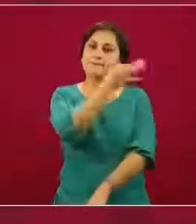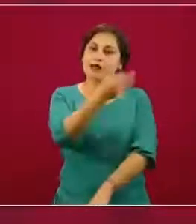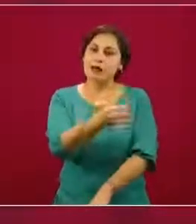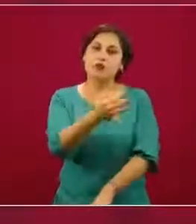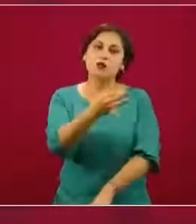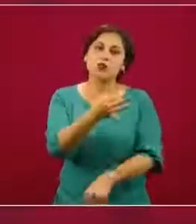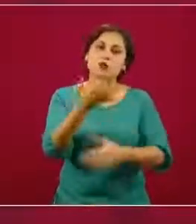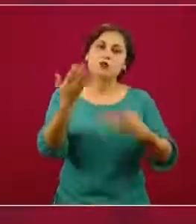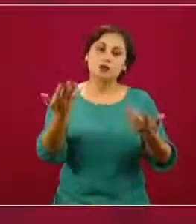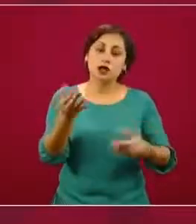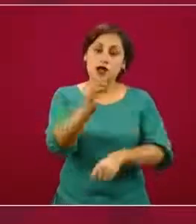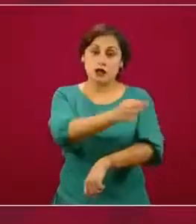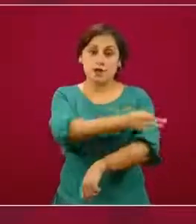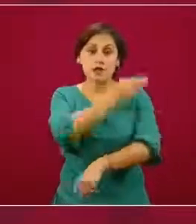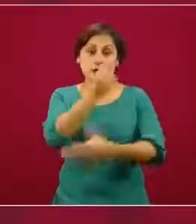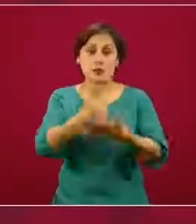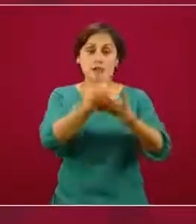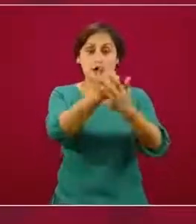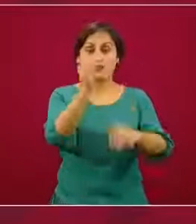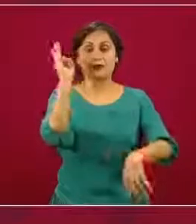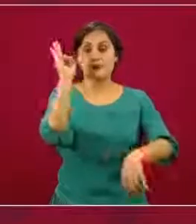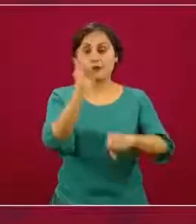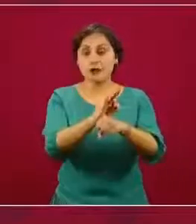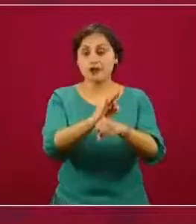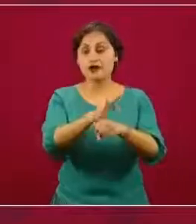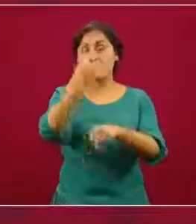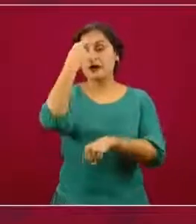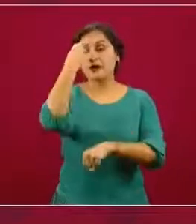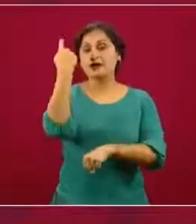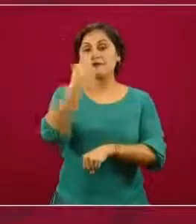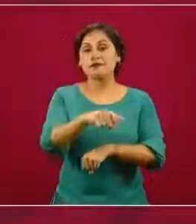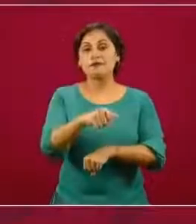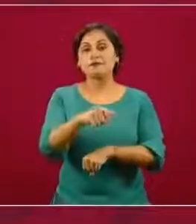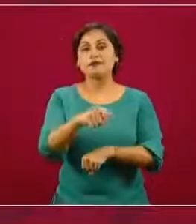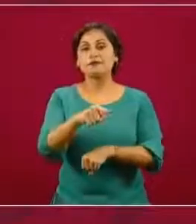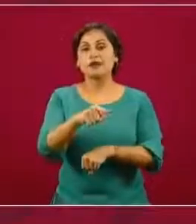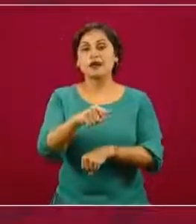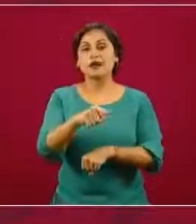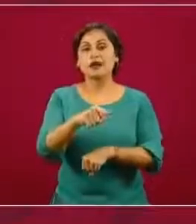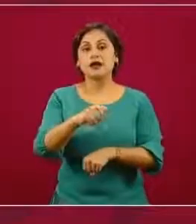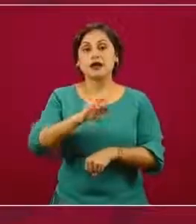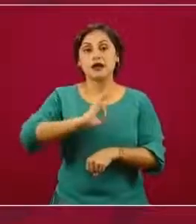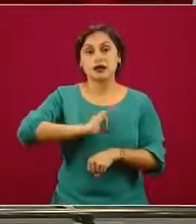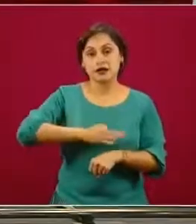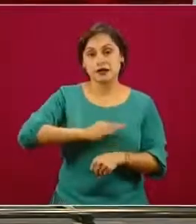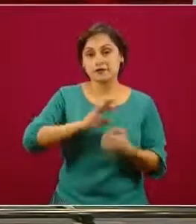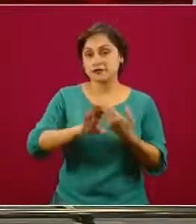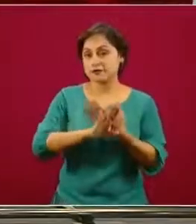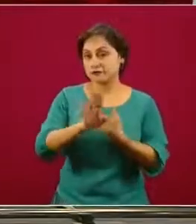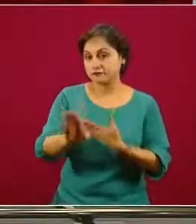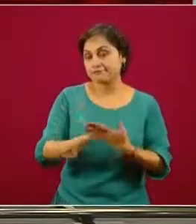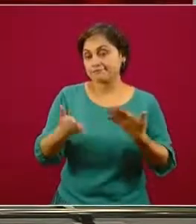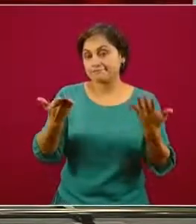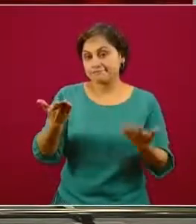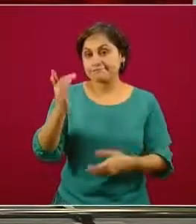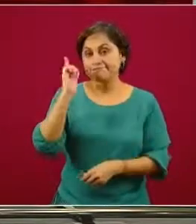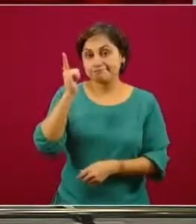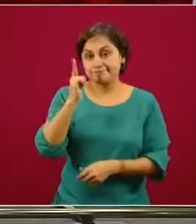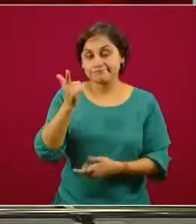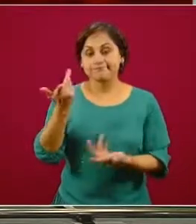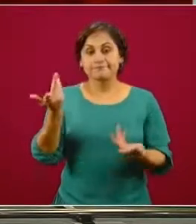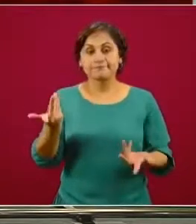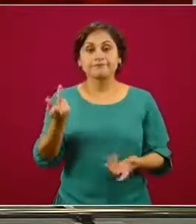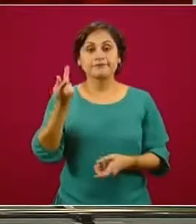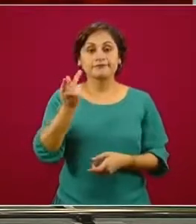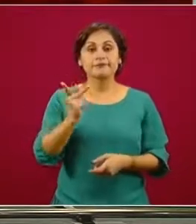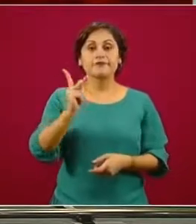es un mecanismo de protección específico para la infección, o se pretende que lo sea, y